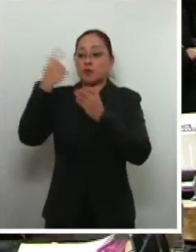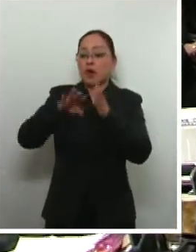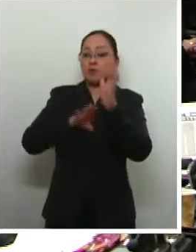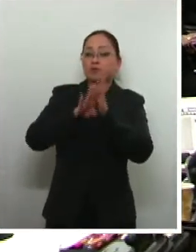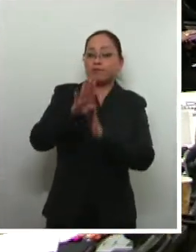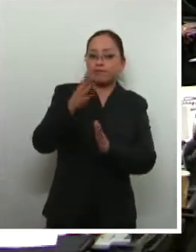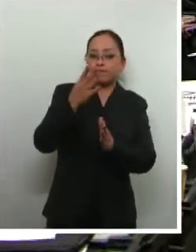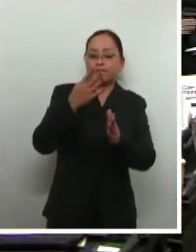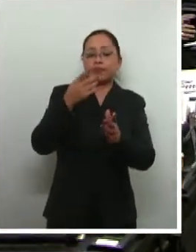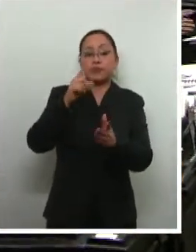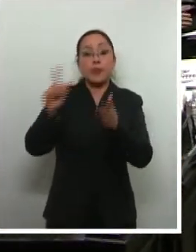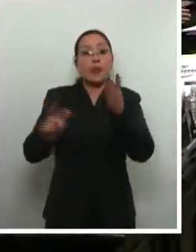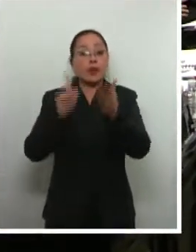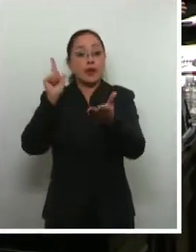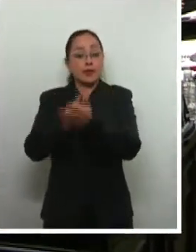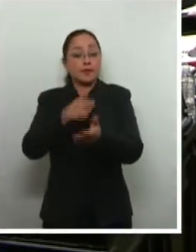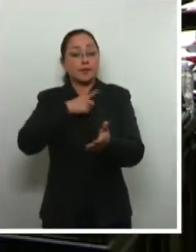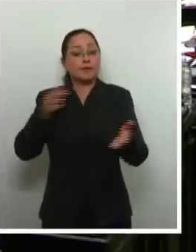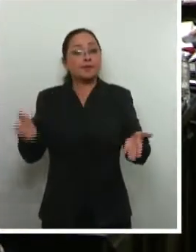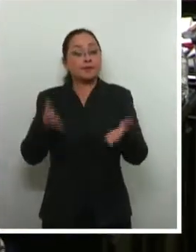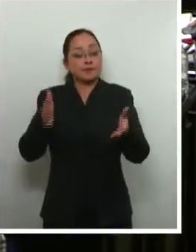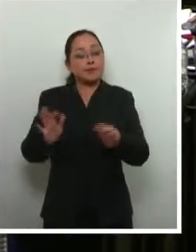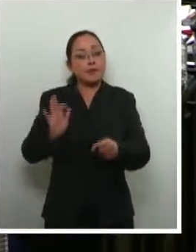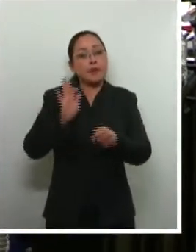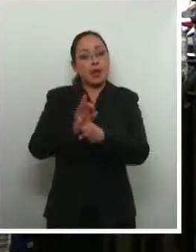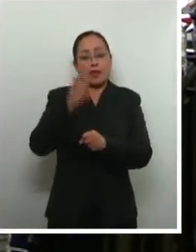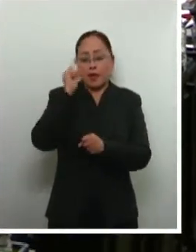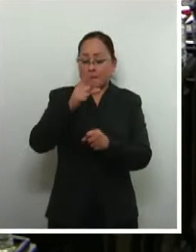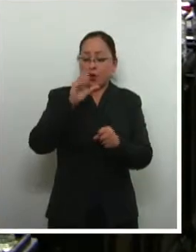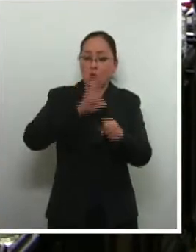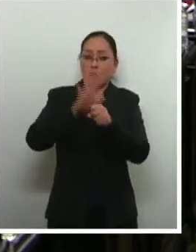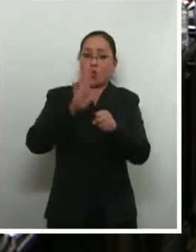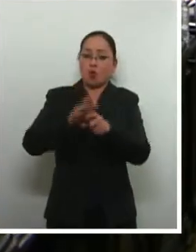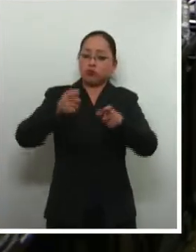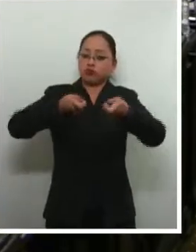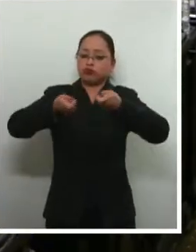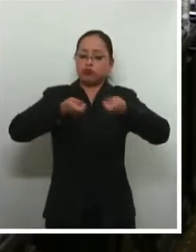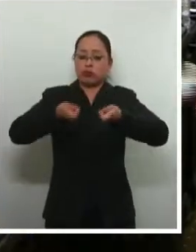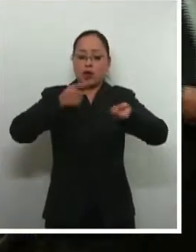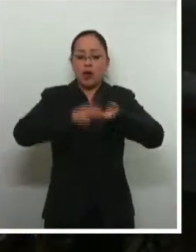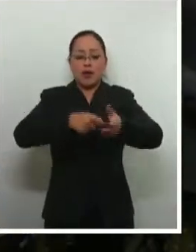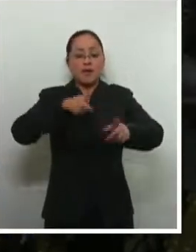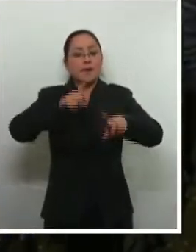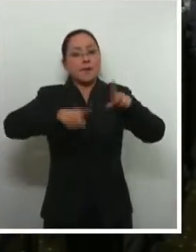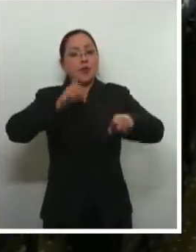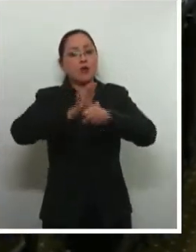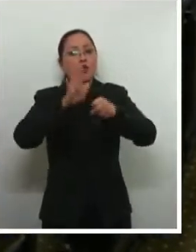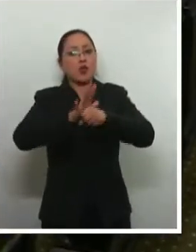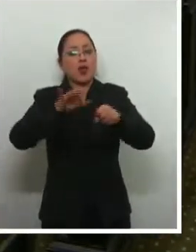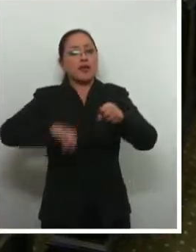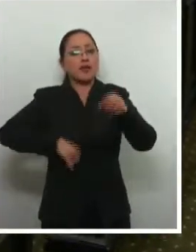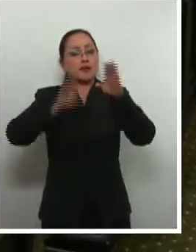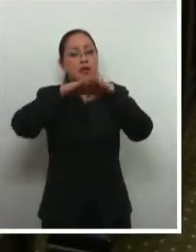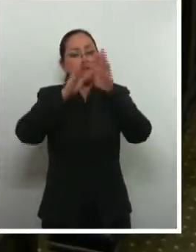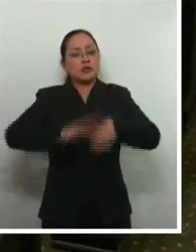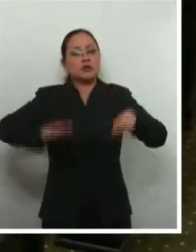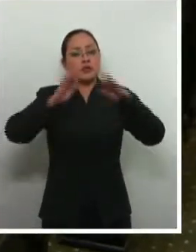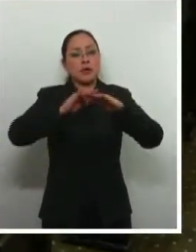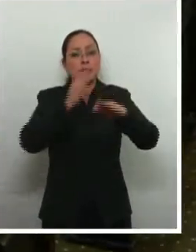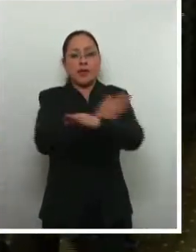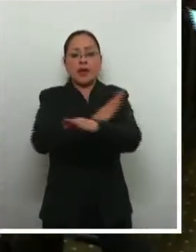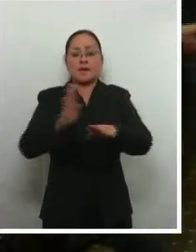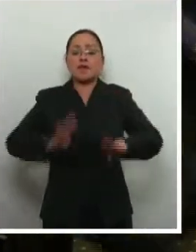desarrollo. La ley la fomentará y también protegerá y regulará, de acuerdo con el interés público y el beneficio